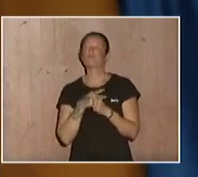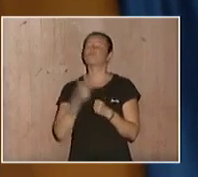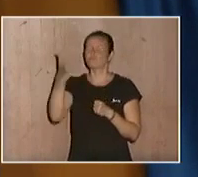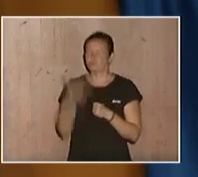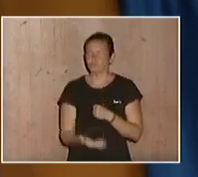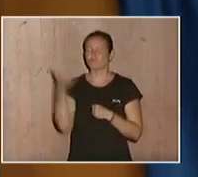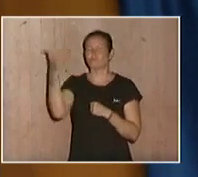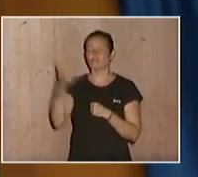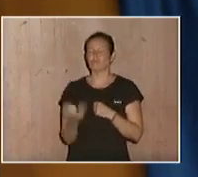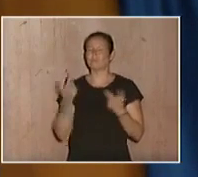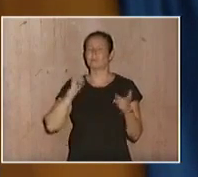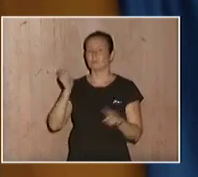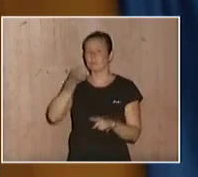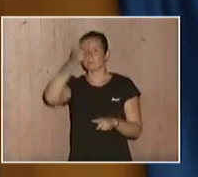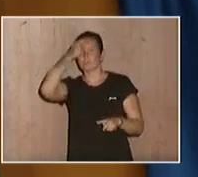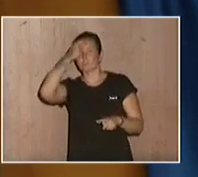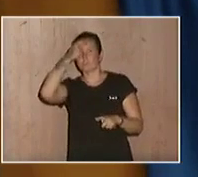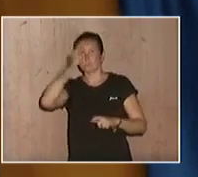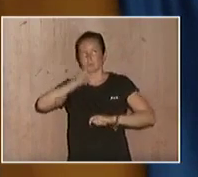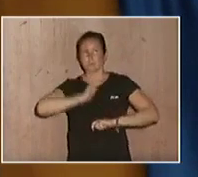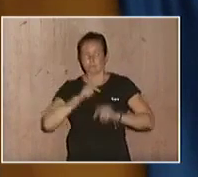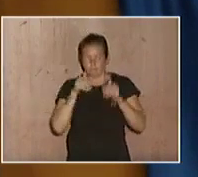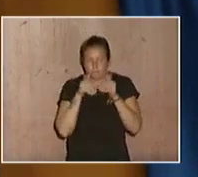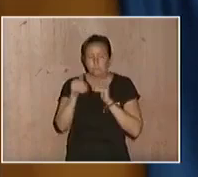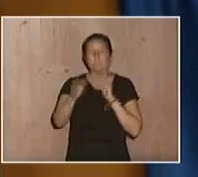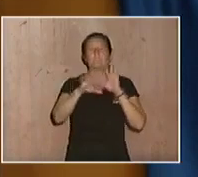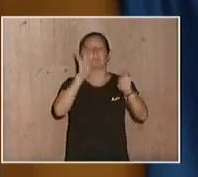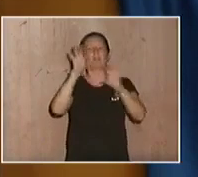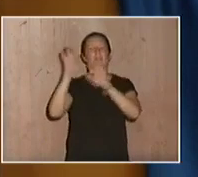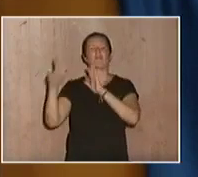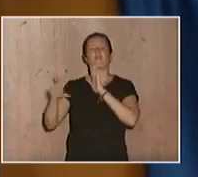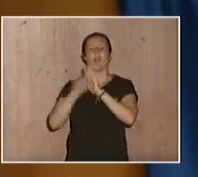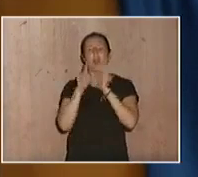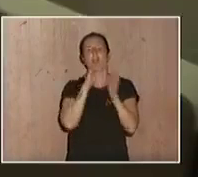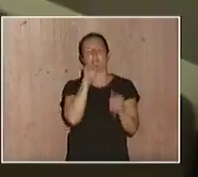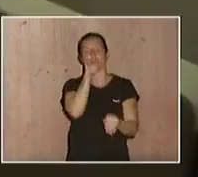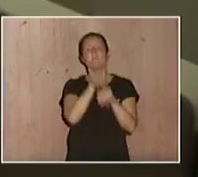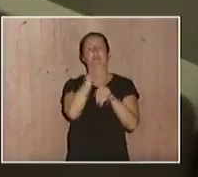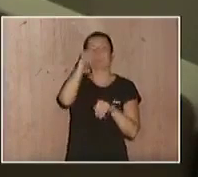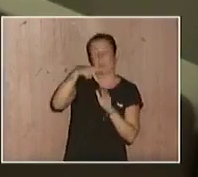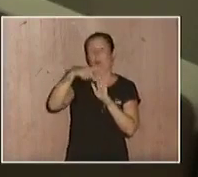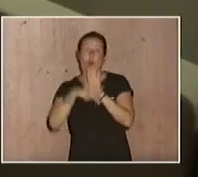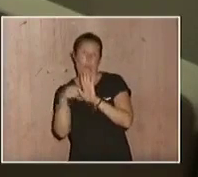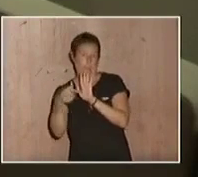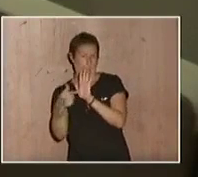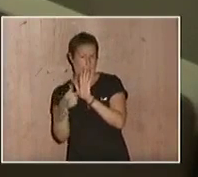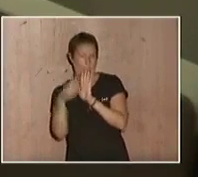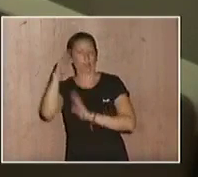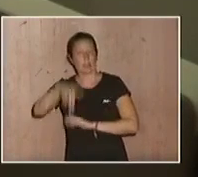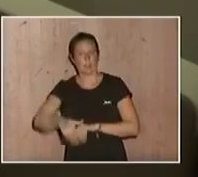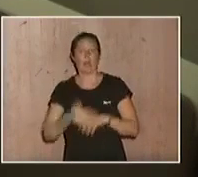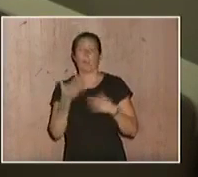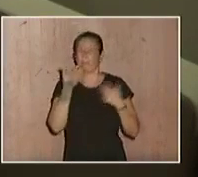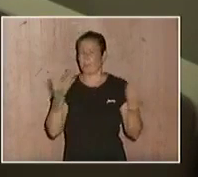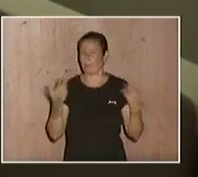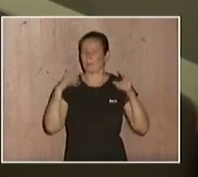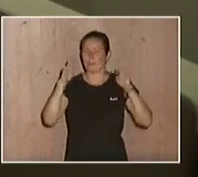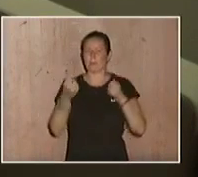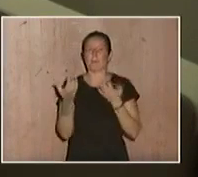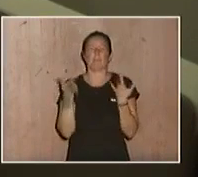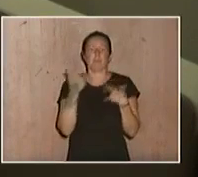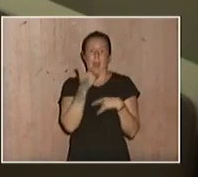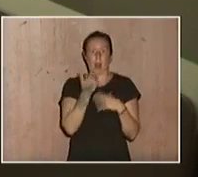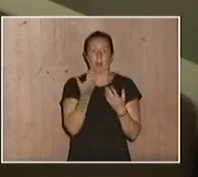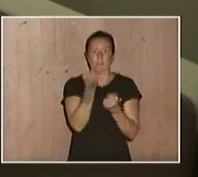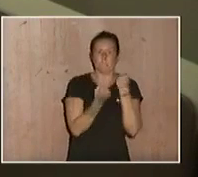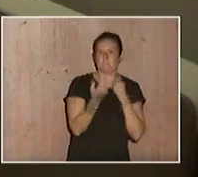base conceptual para informar decisiones legislativas y normativas sobre, por ejemplo, la liquidación de activos y